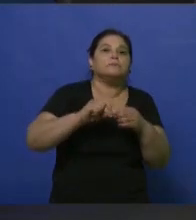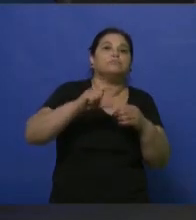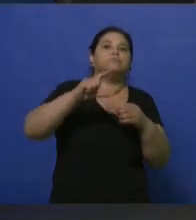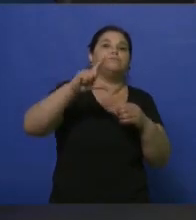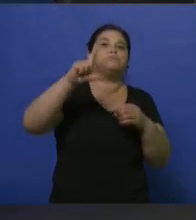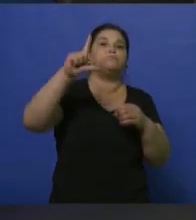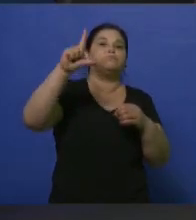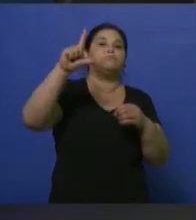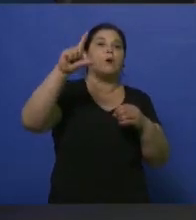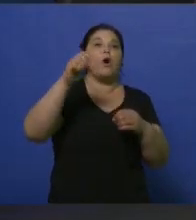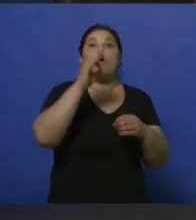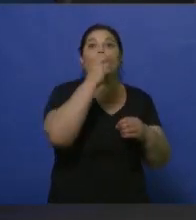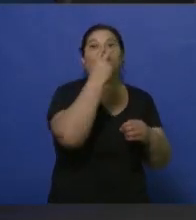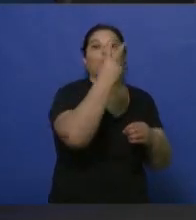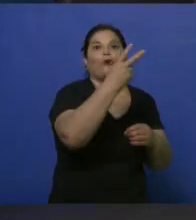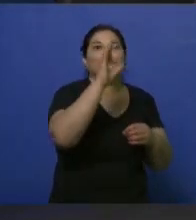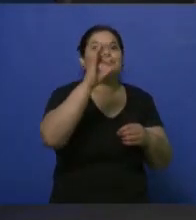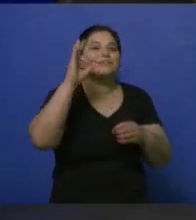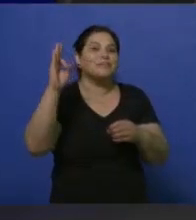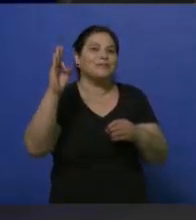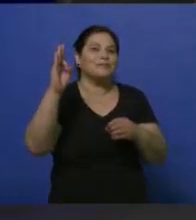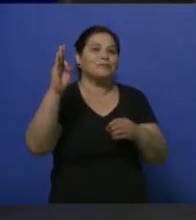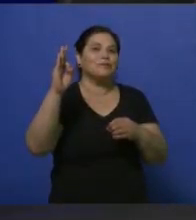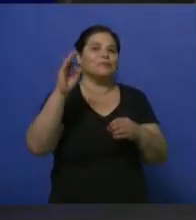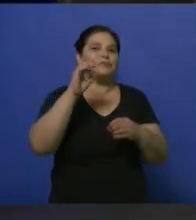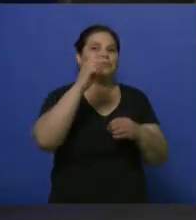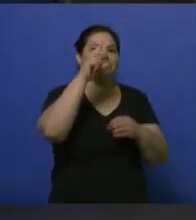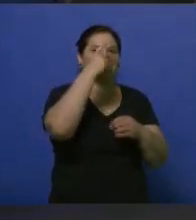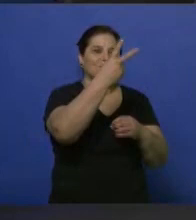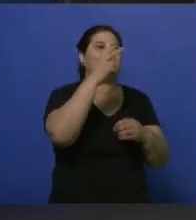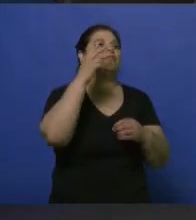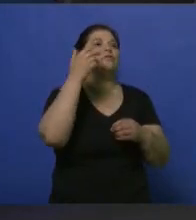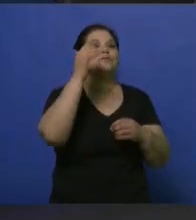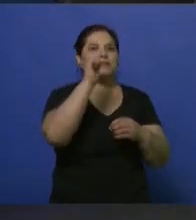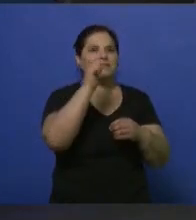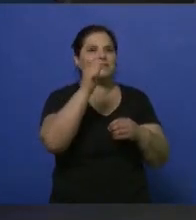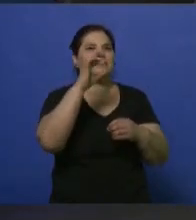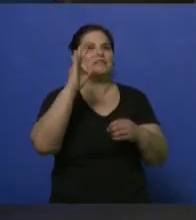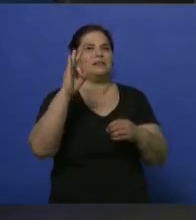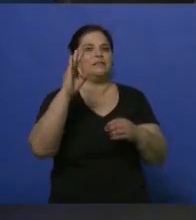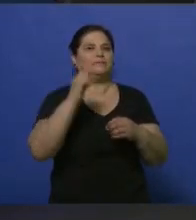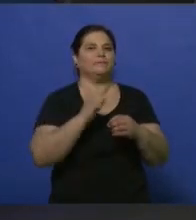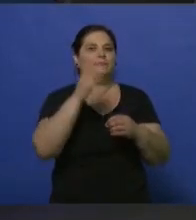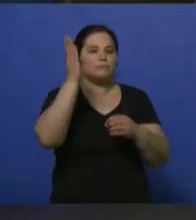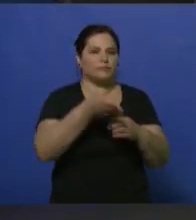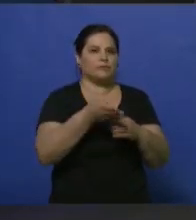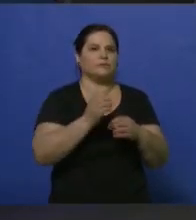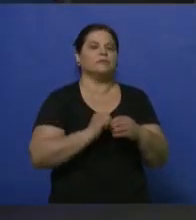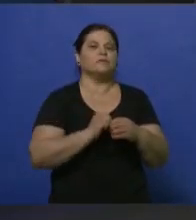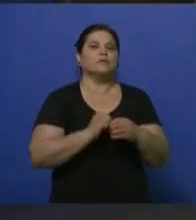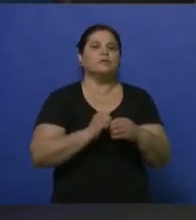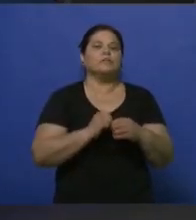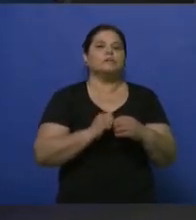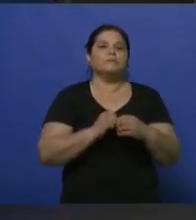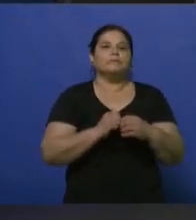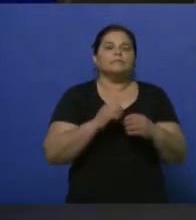un 260%. Cuando uno escucha a algunos operadores en el gobierno diciendo que todos tenemos que hacer un esfuerzo en este momento, sí,